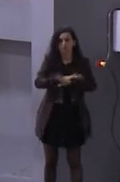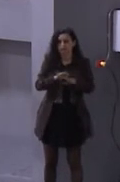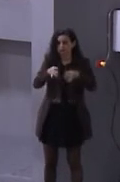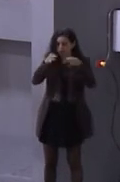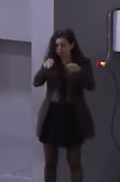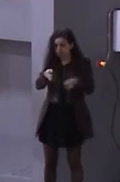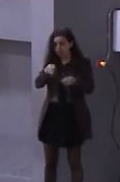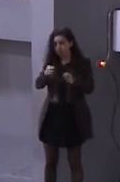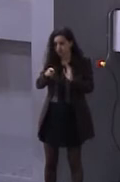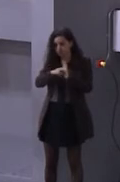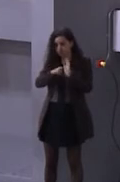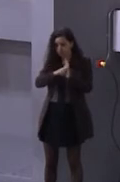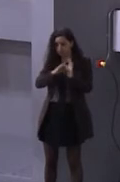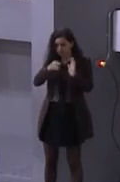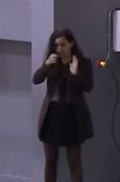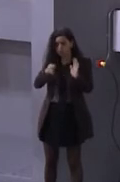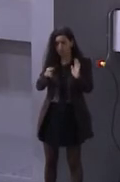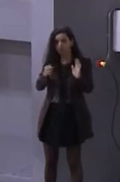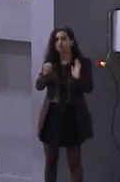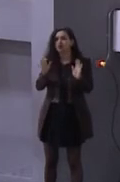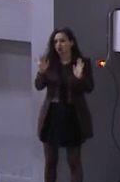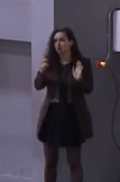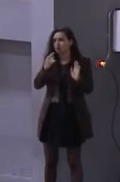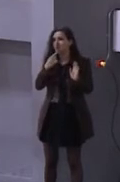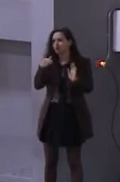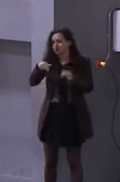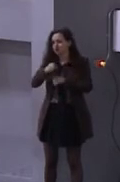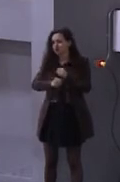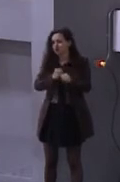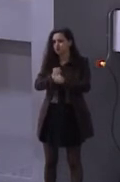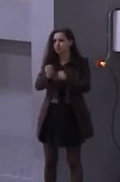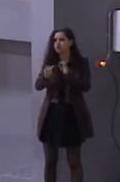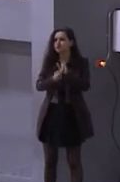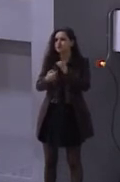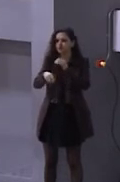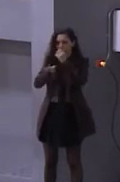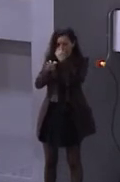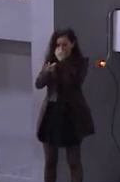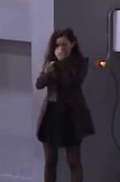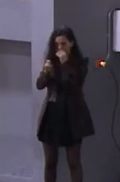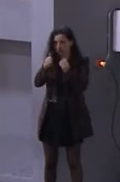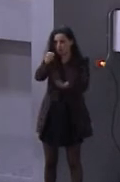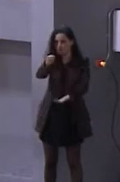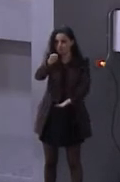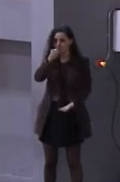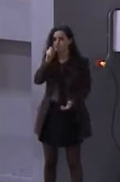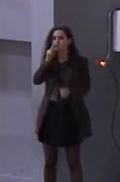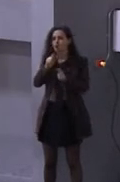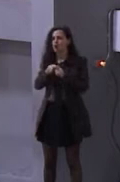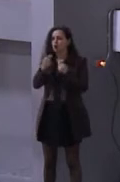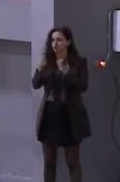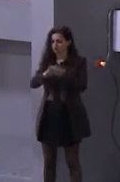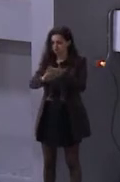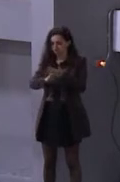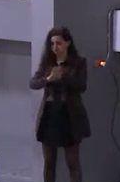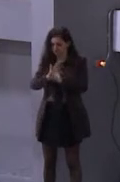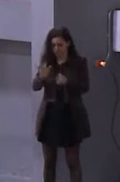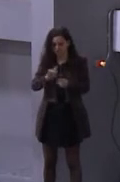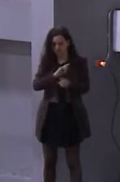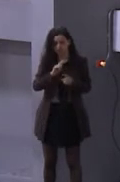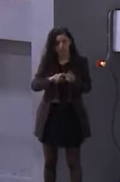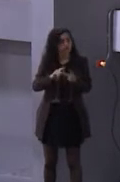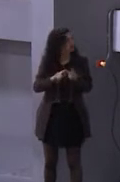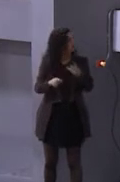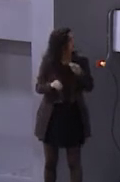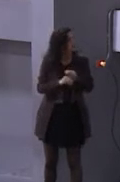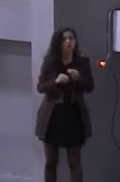resolución ya podemos decir cuánto recibiremos en el 2019 para funcionamiento. Otra cosa, los cálculos